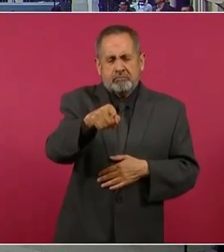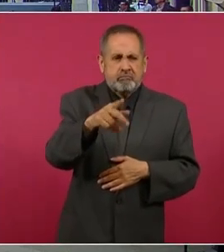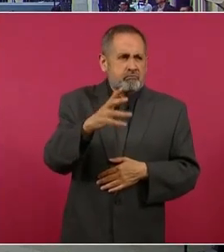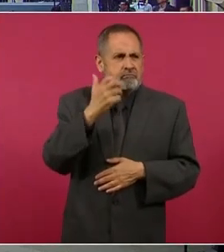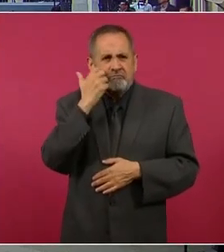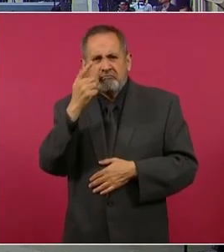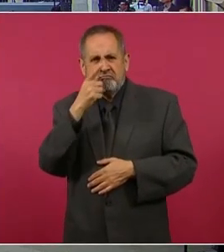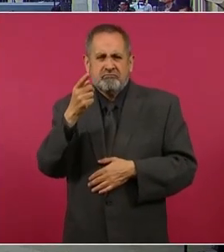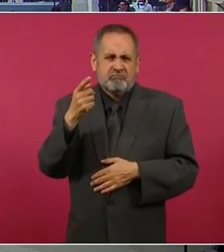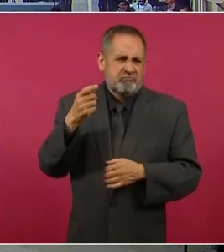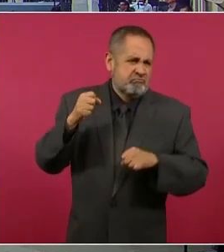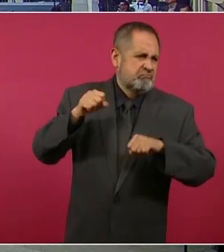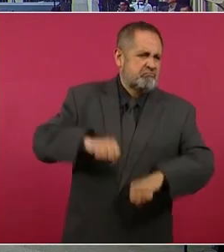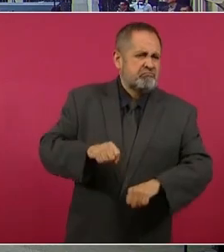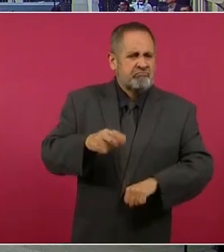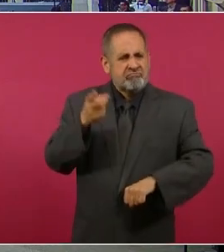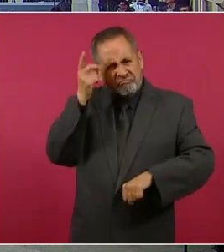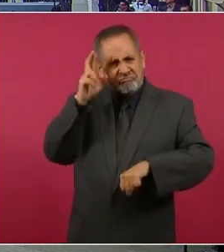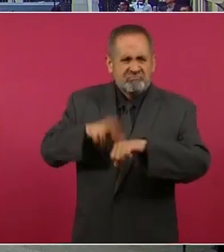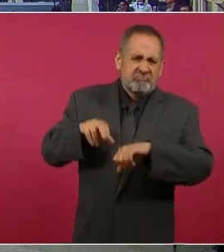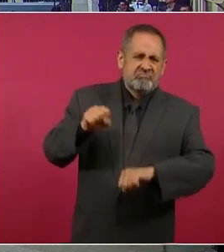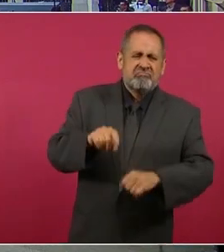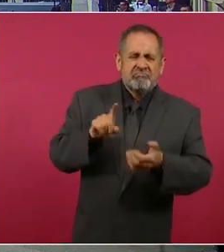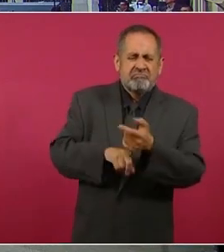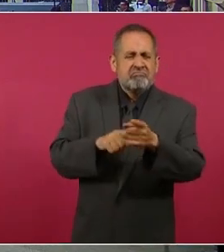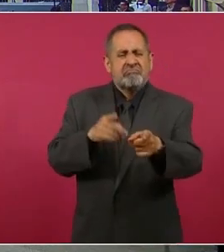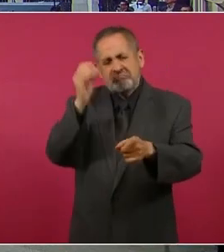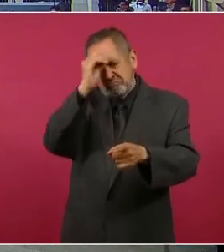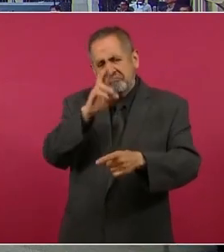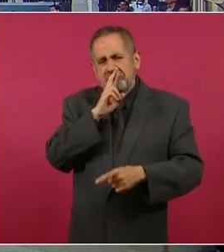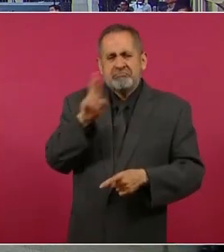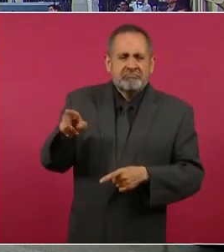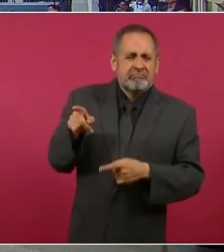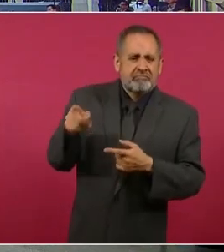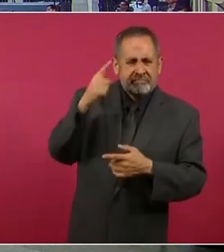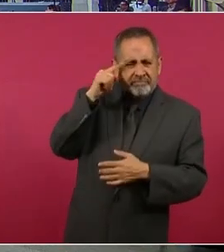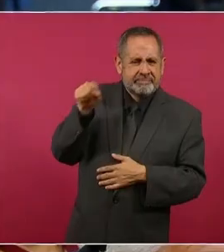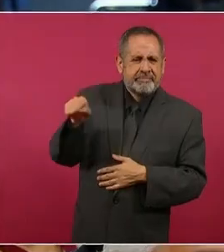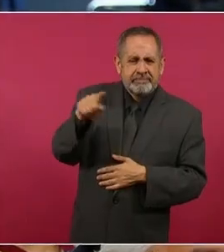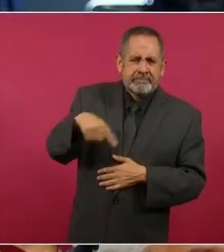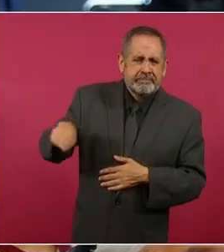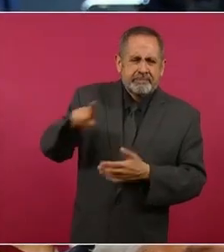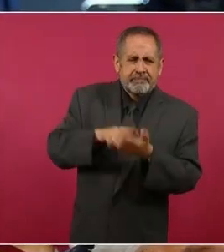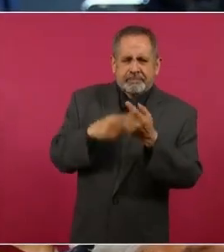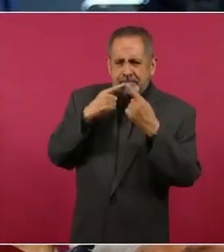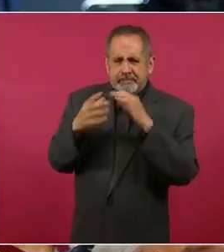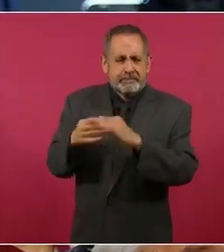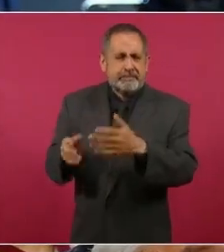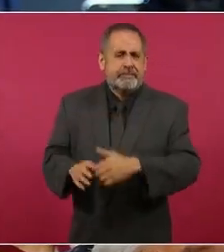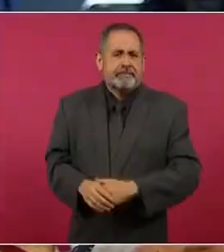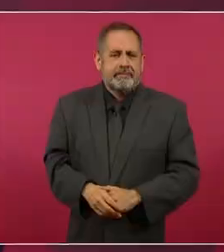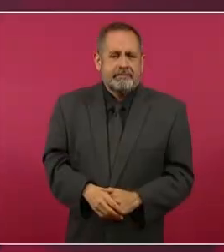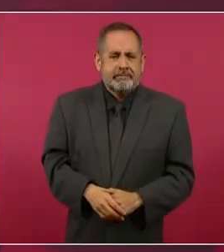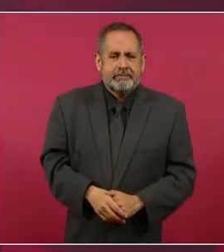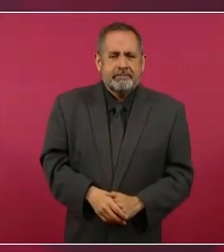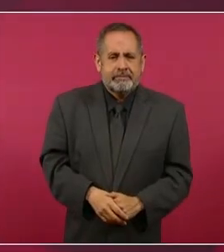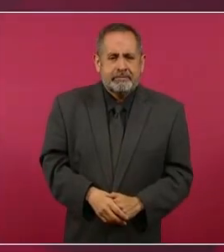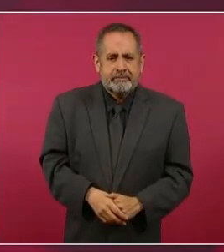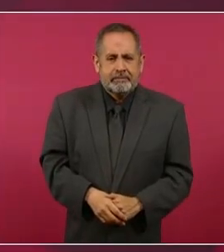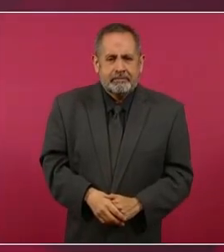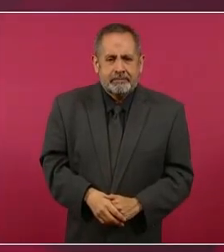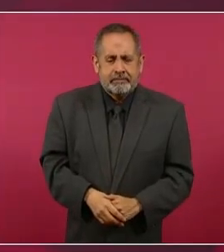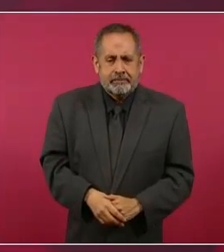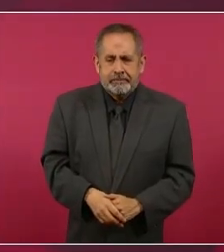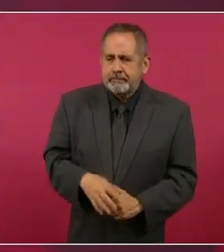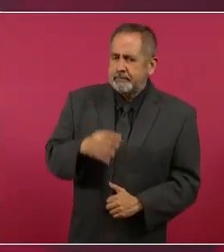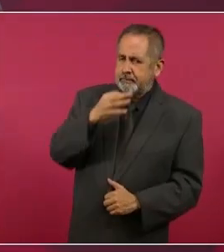aspiraciones dictatoriales, ¿cuál sería su respuesta ante estos cuestionamientos por Ya parte? más que la señora